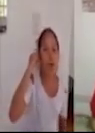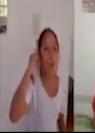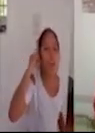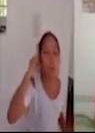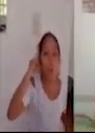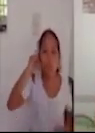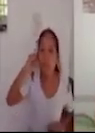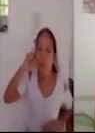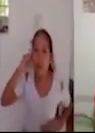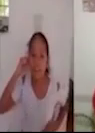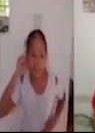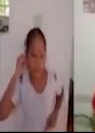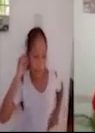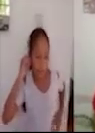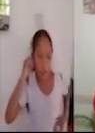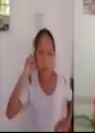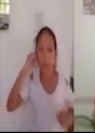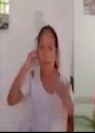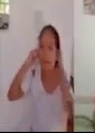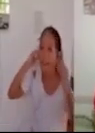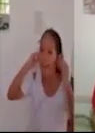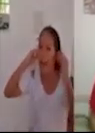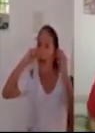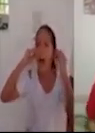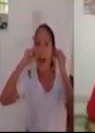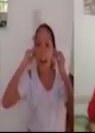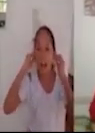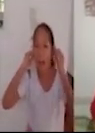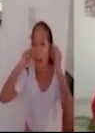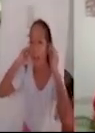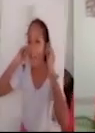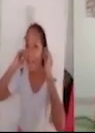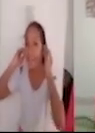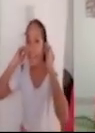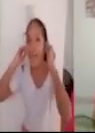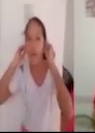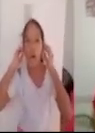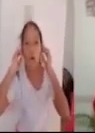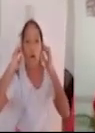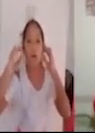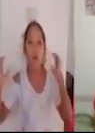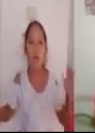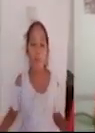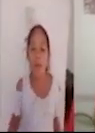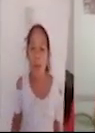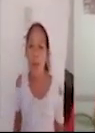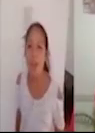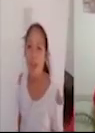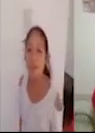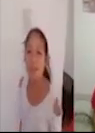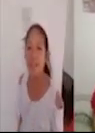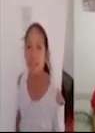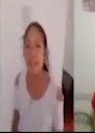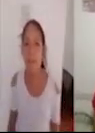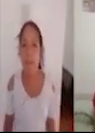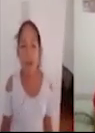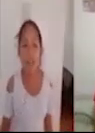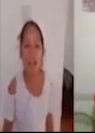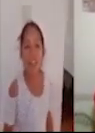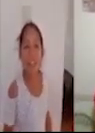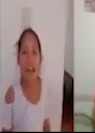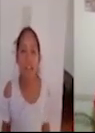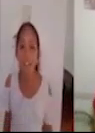blancas olas su carita podía blanquear. La negrita cucurumbe a